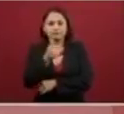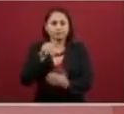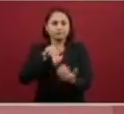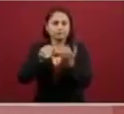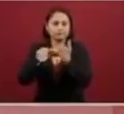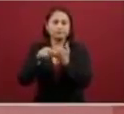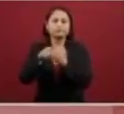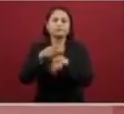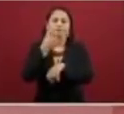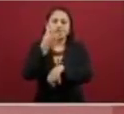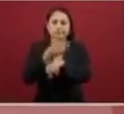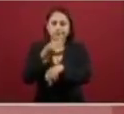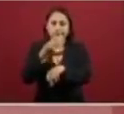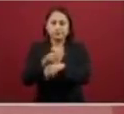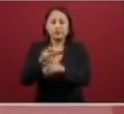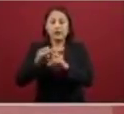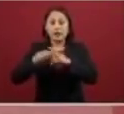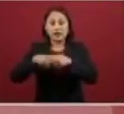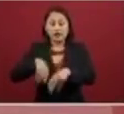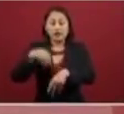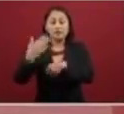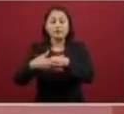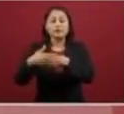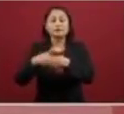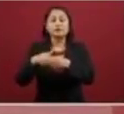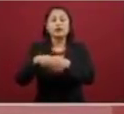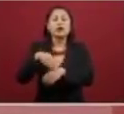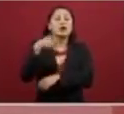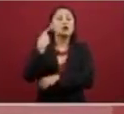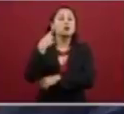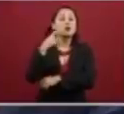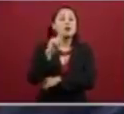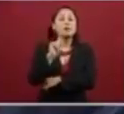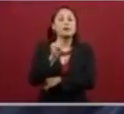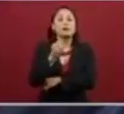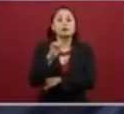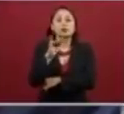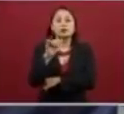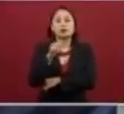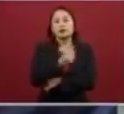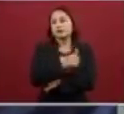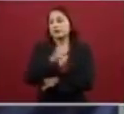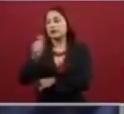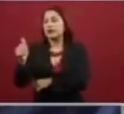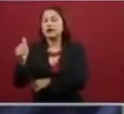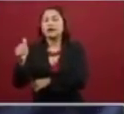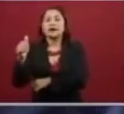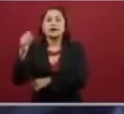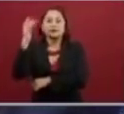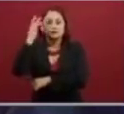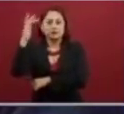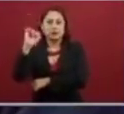de Tayoltita, Durango, a San Ignacio, Sinaloa.